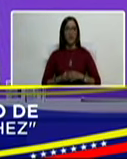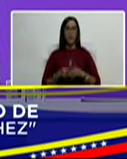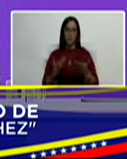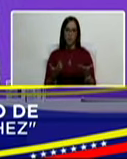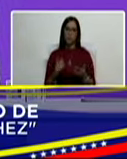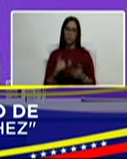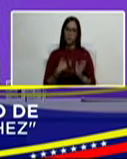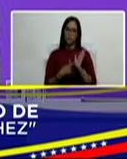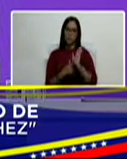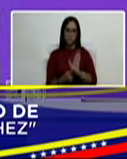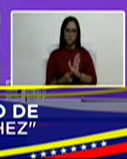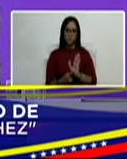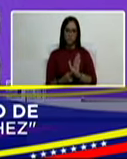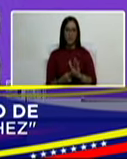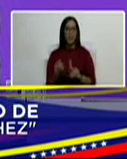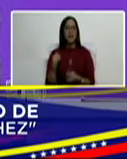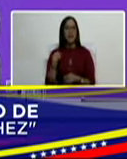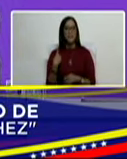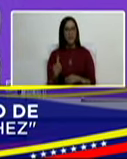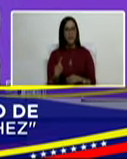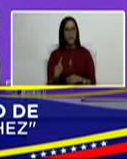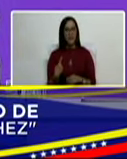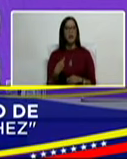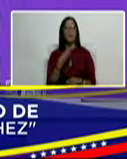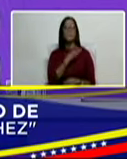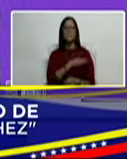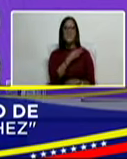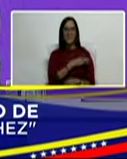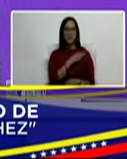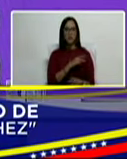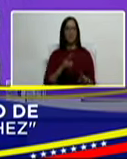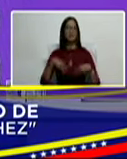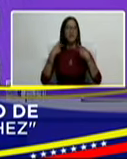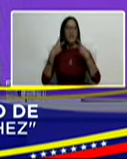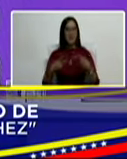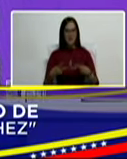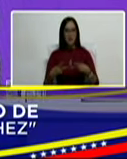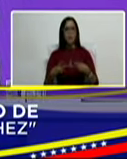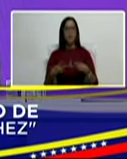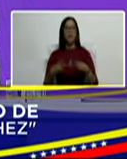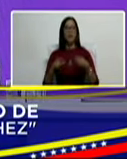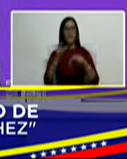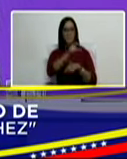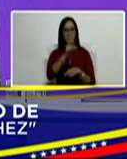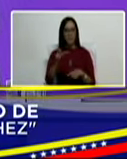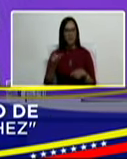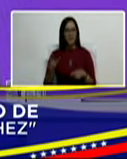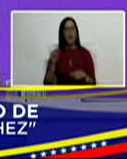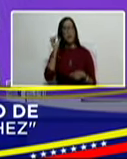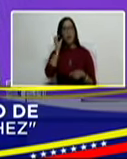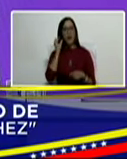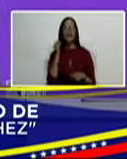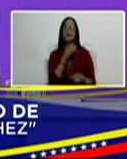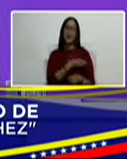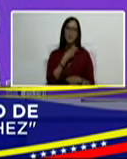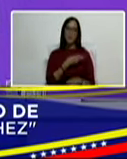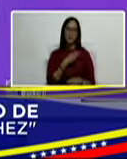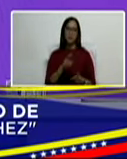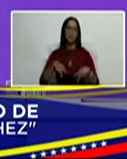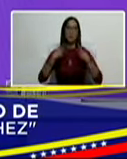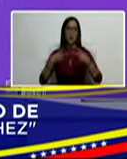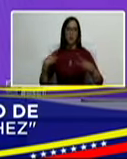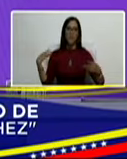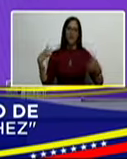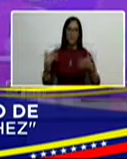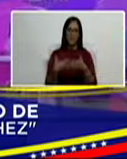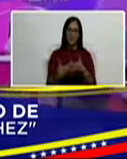lancé la primera gran misión de nueva generación para la mujer. La gran misión de nueva